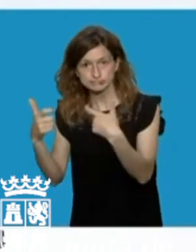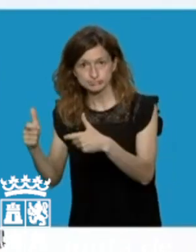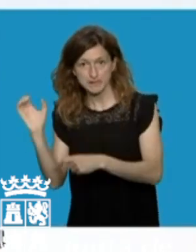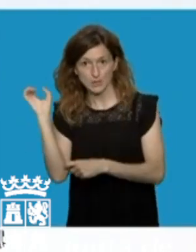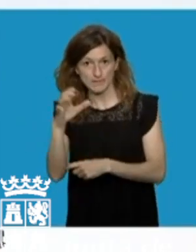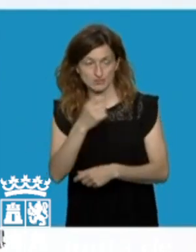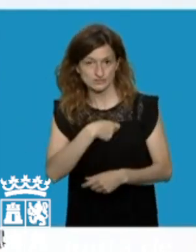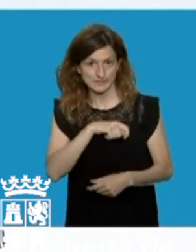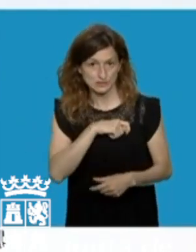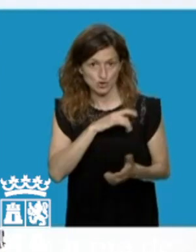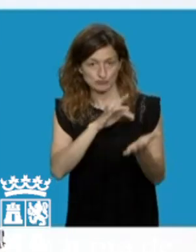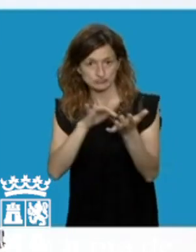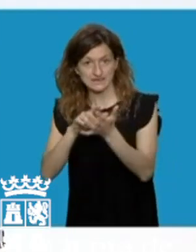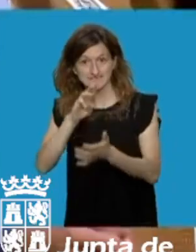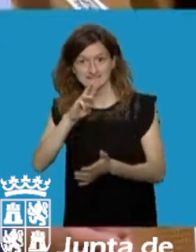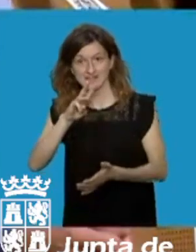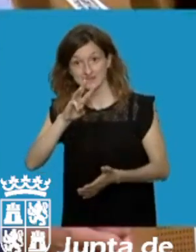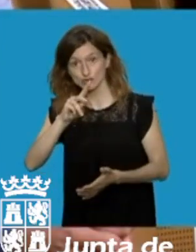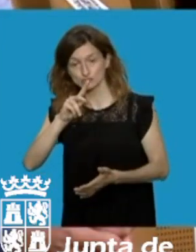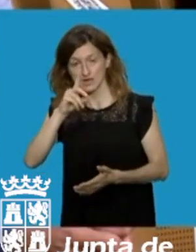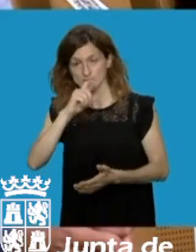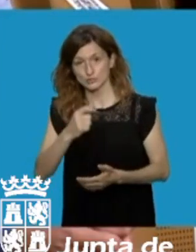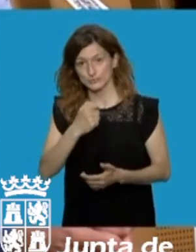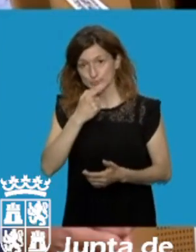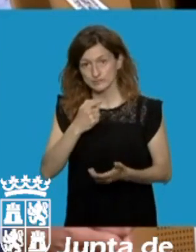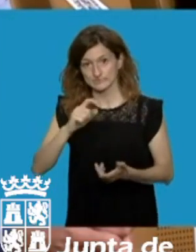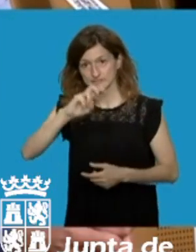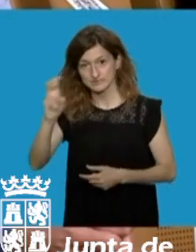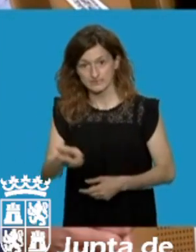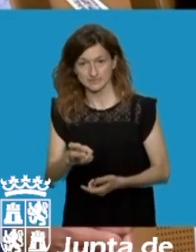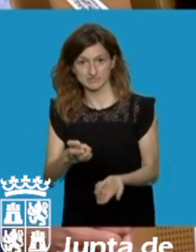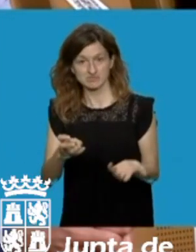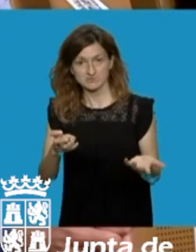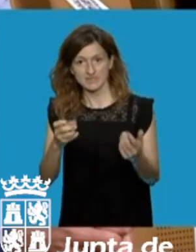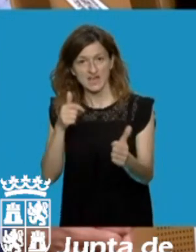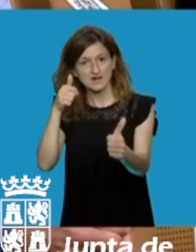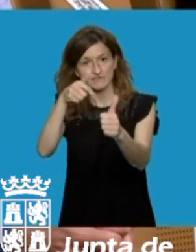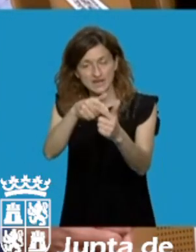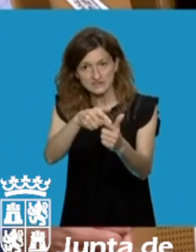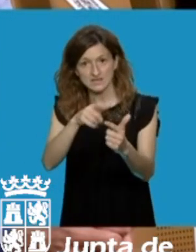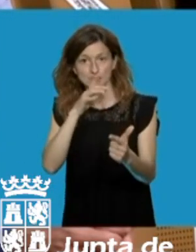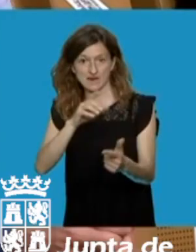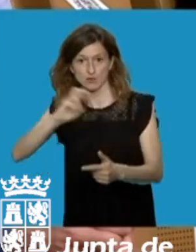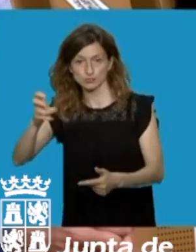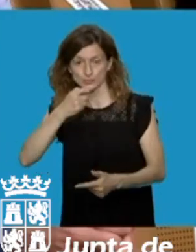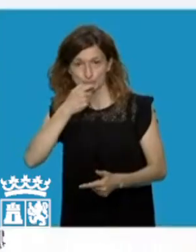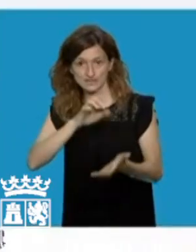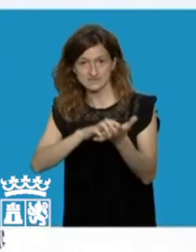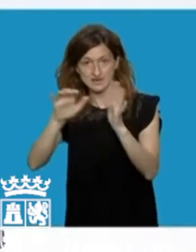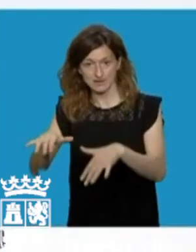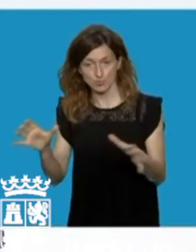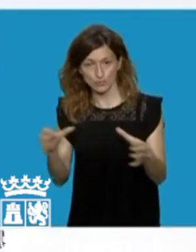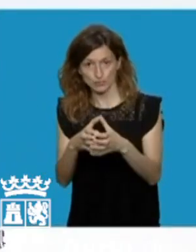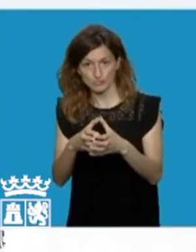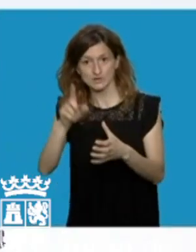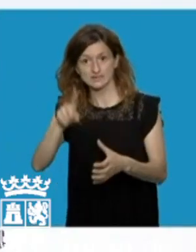español, 32 años dedicados al arbitraje de este deporte, siendo un verdadero referente para el colectivo arbitral de Castilla y León y